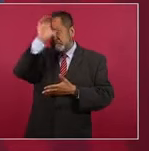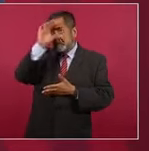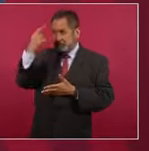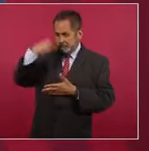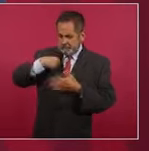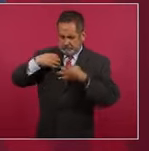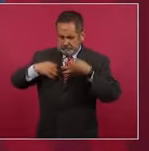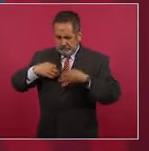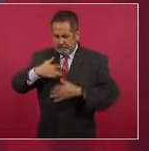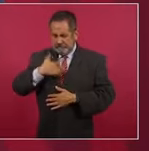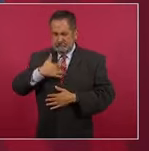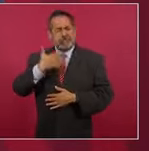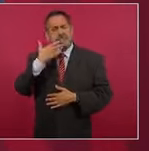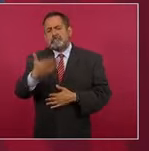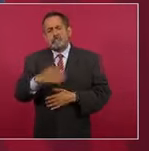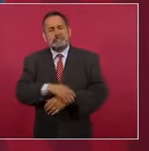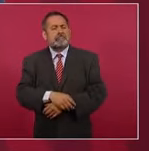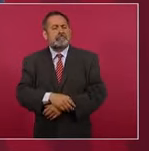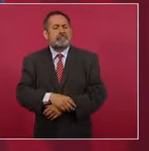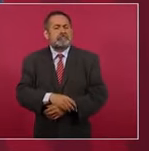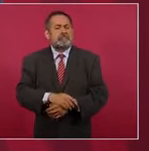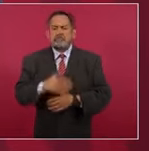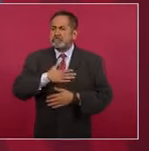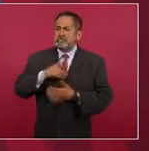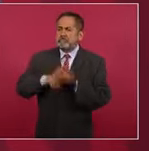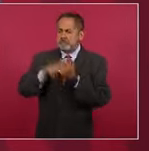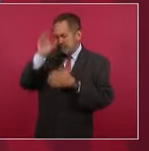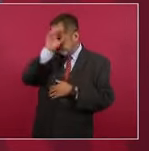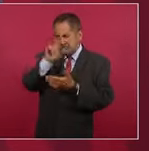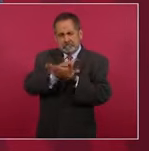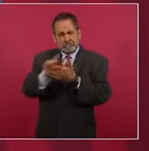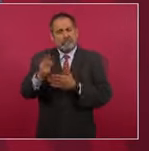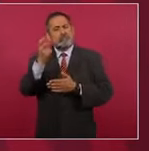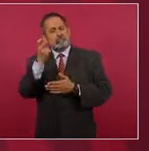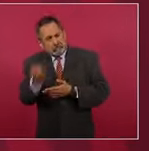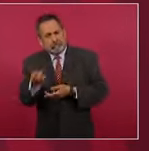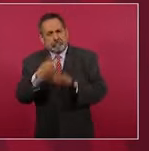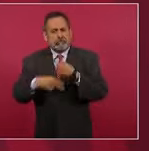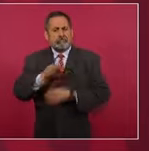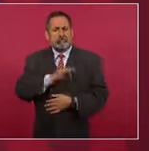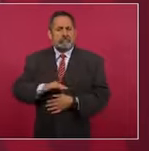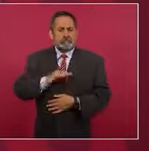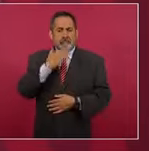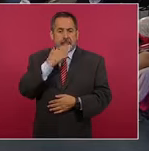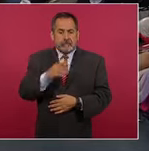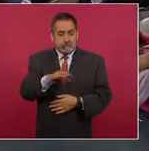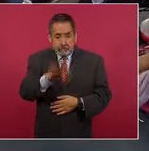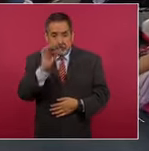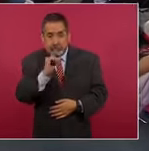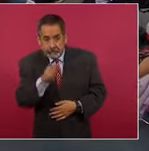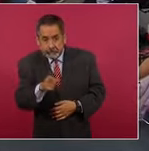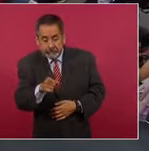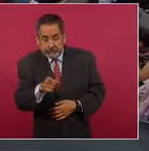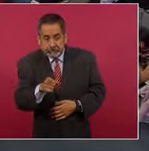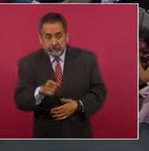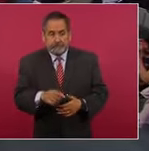principal, que es nuestra conciencia. Esa es la felicidad. ¿Lo encontraron?